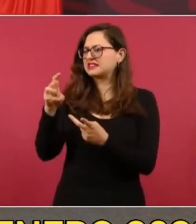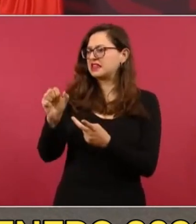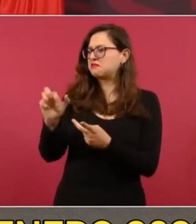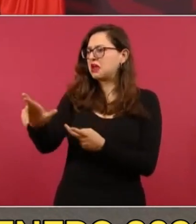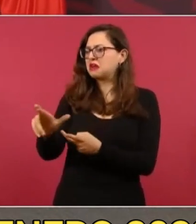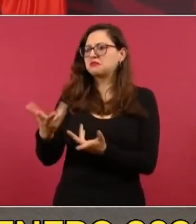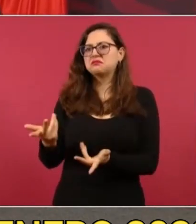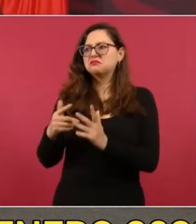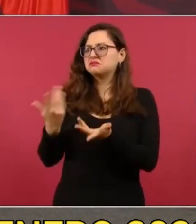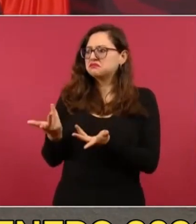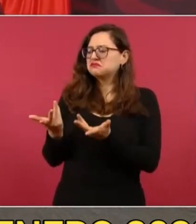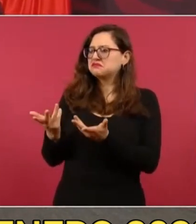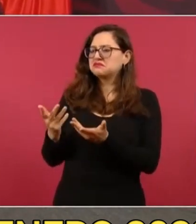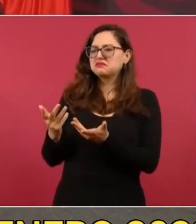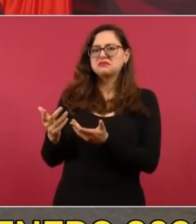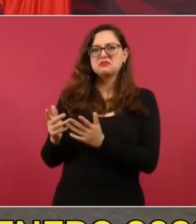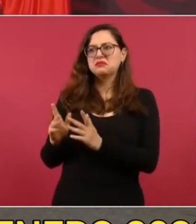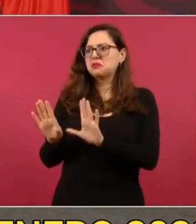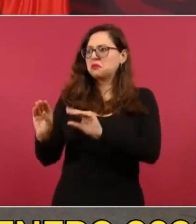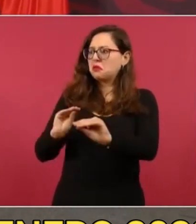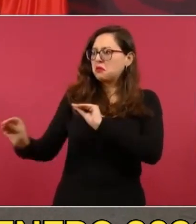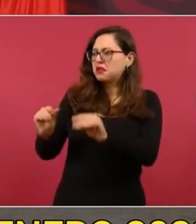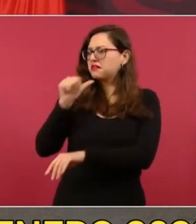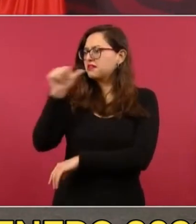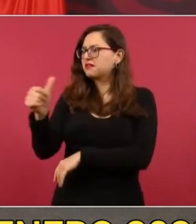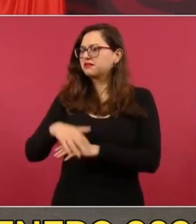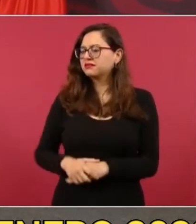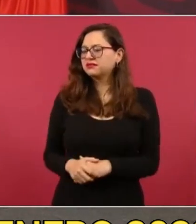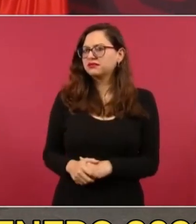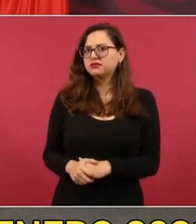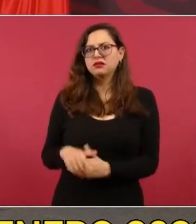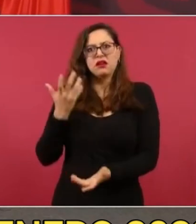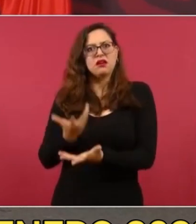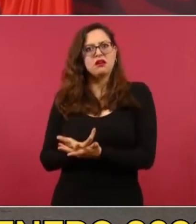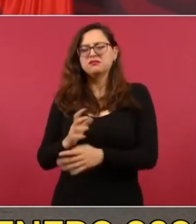de Marina en tareas de seguridad pública.